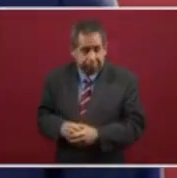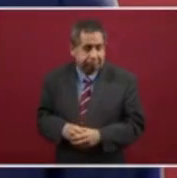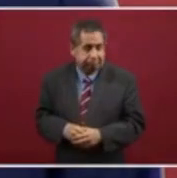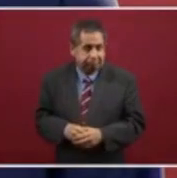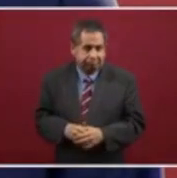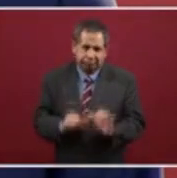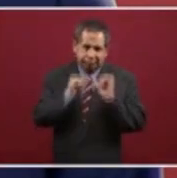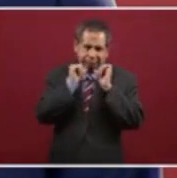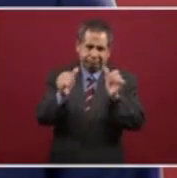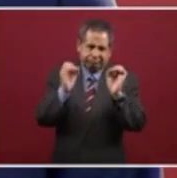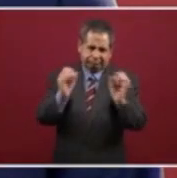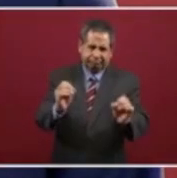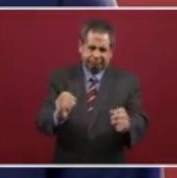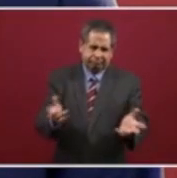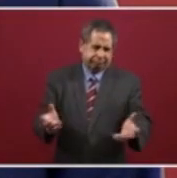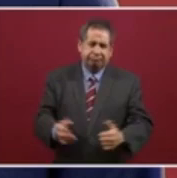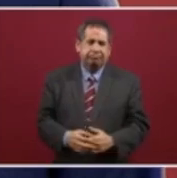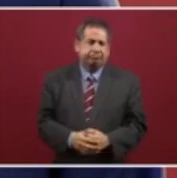Nada.